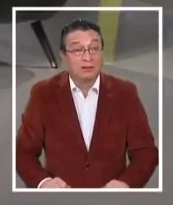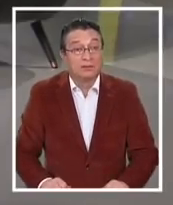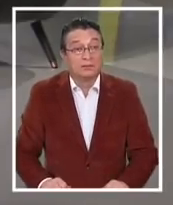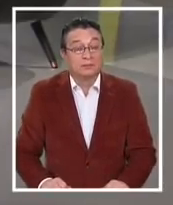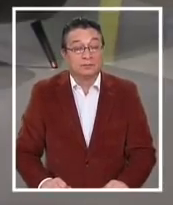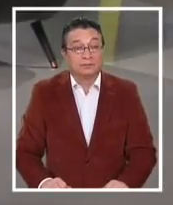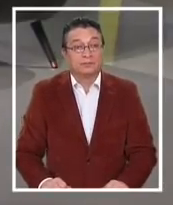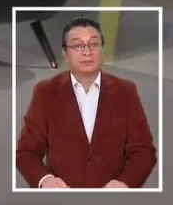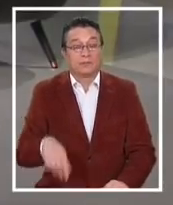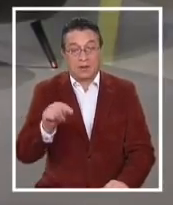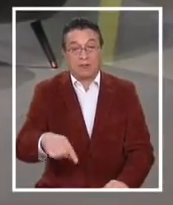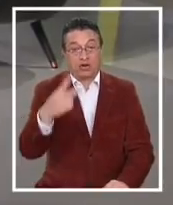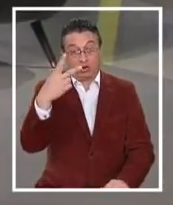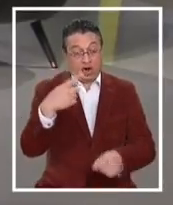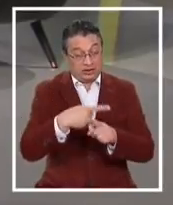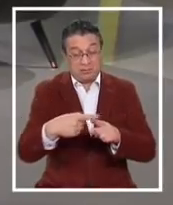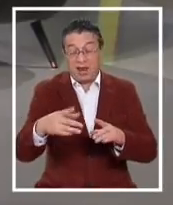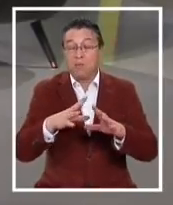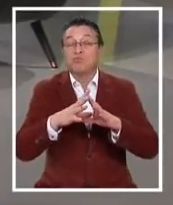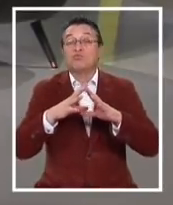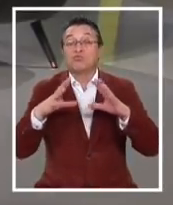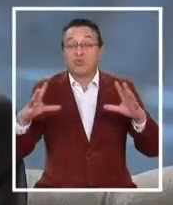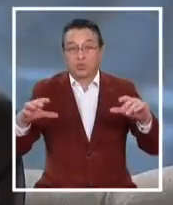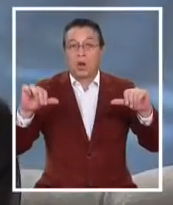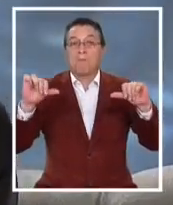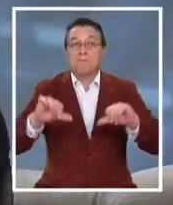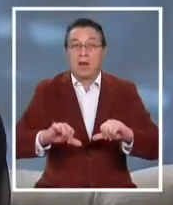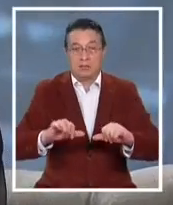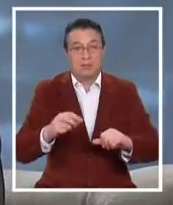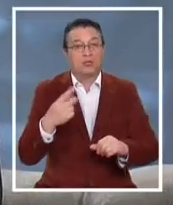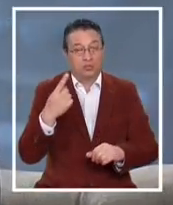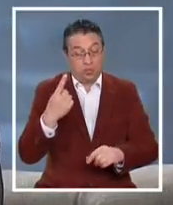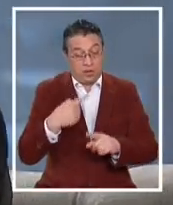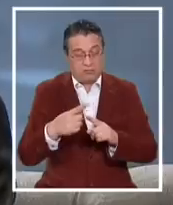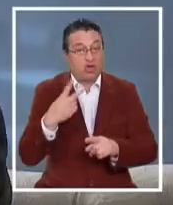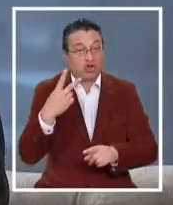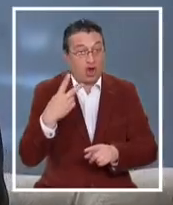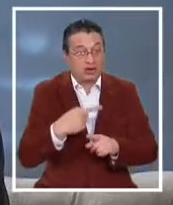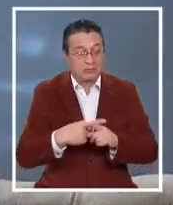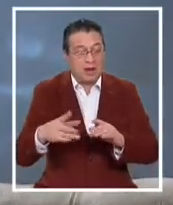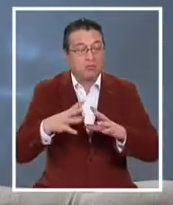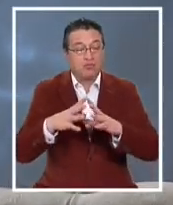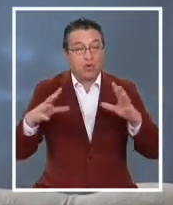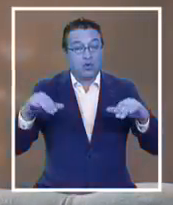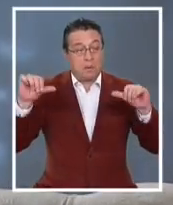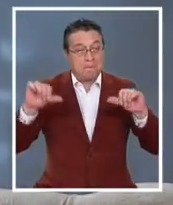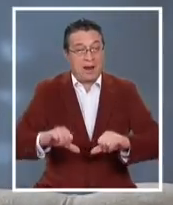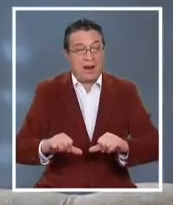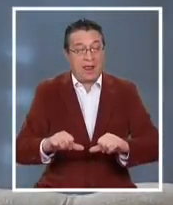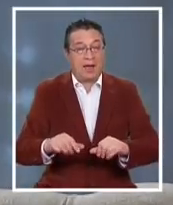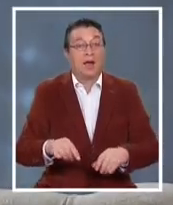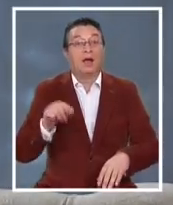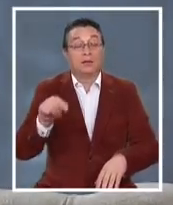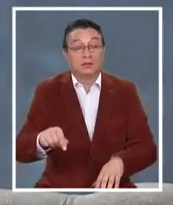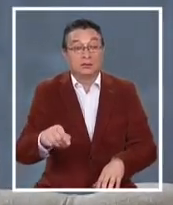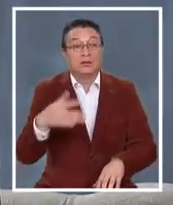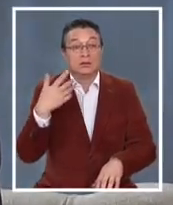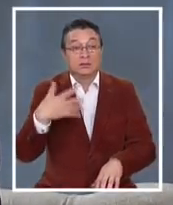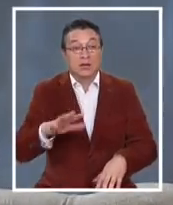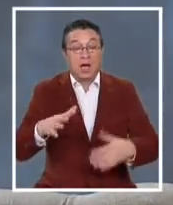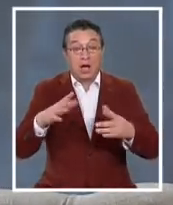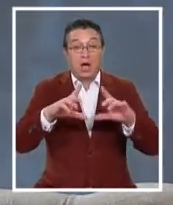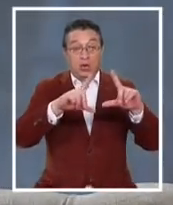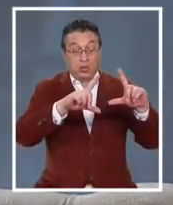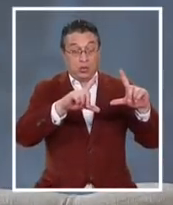Se nos vienen dos semanas muy malas. No una, dos. Dos semanas muy malas. Y desde el punto de vista del intensivo, una vez que bajen